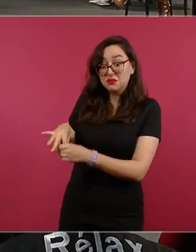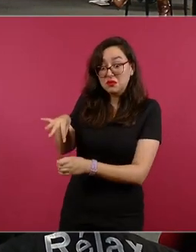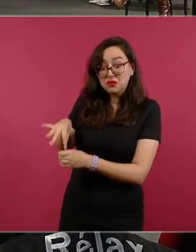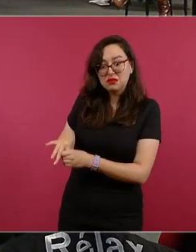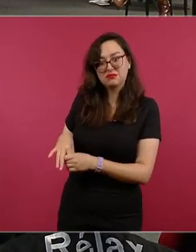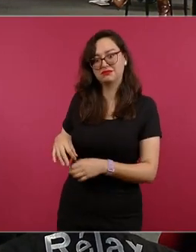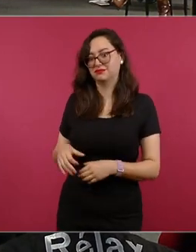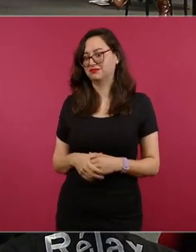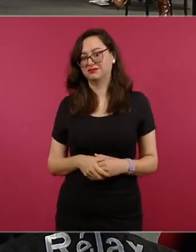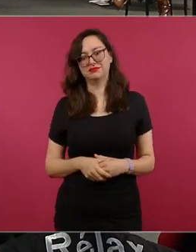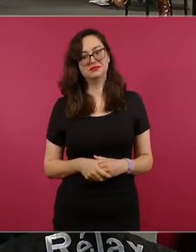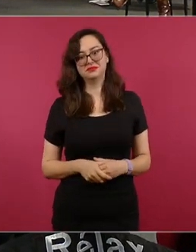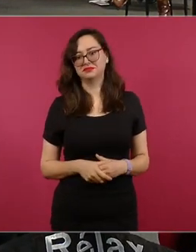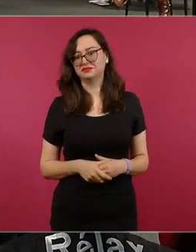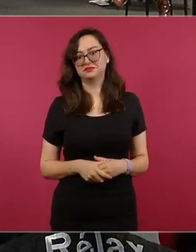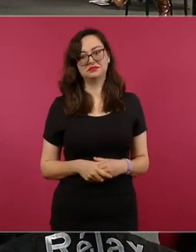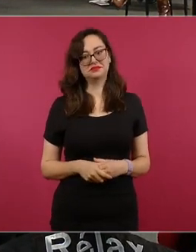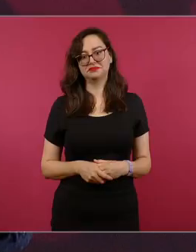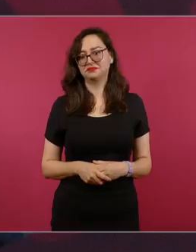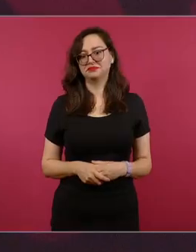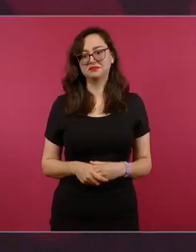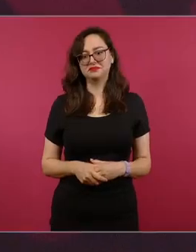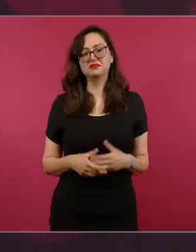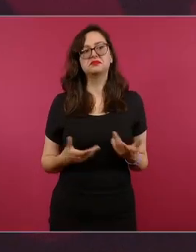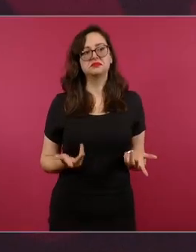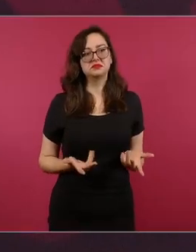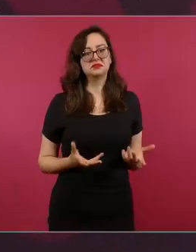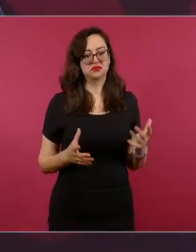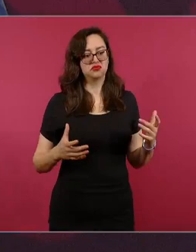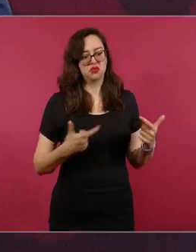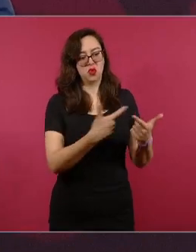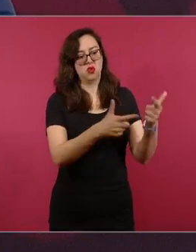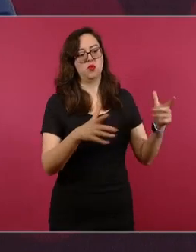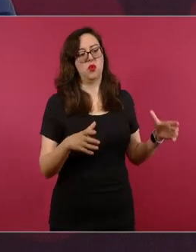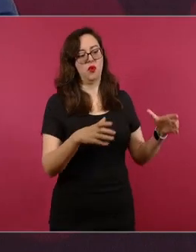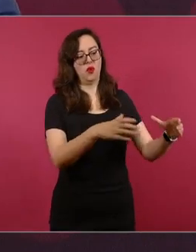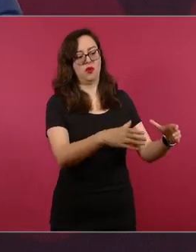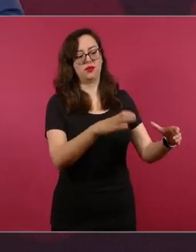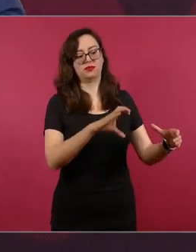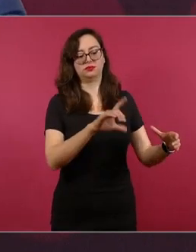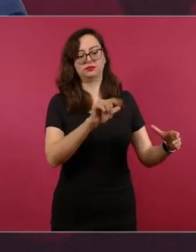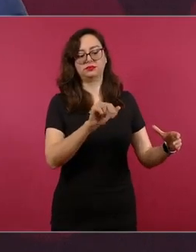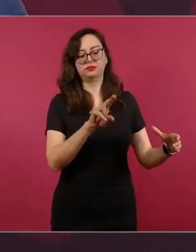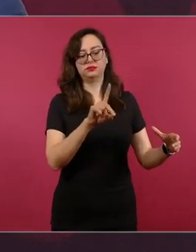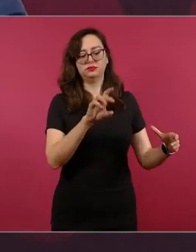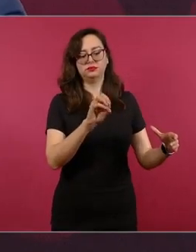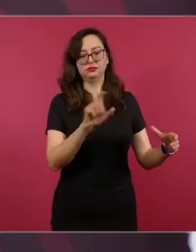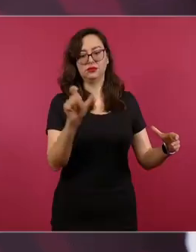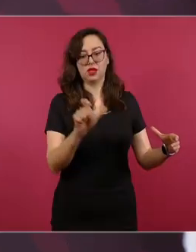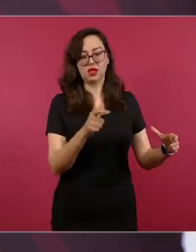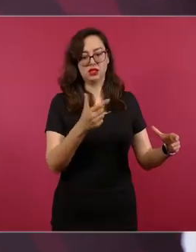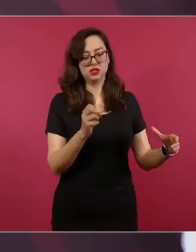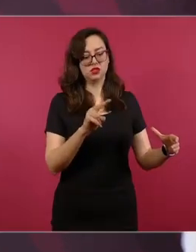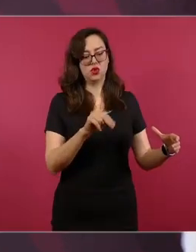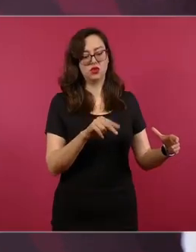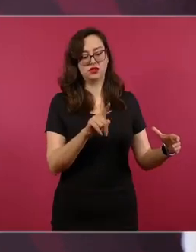Pues sí, los de Claudio X. González, eso sí, votarían por él,